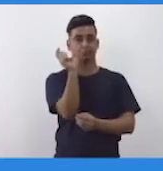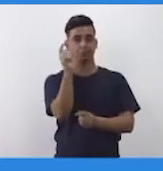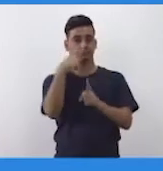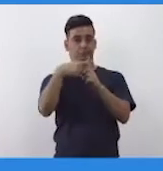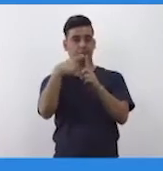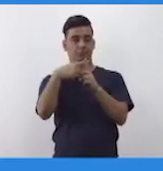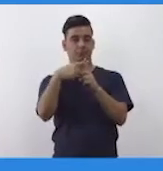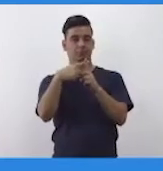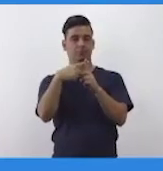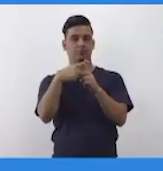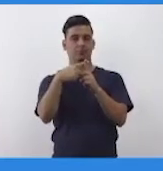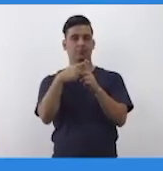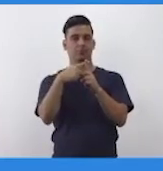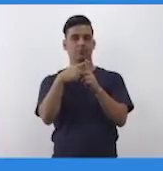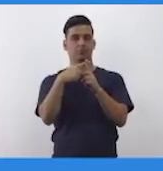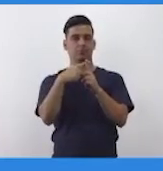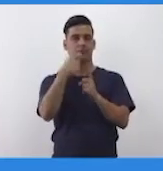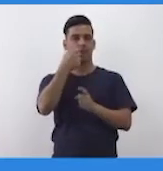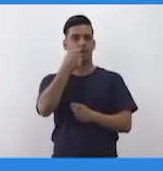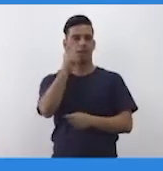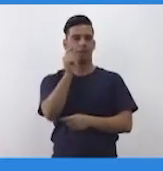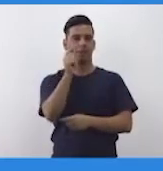contenido como el ATP.